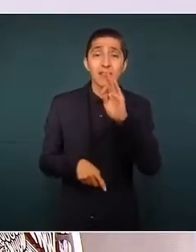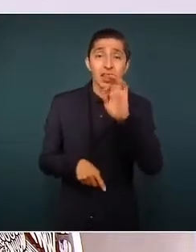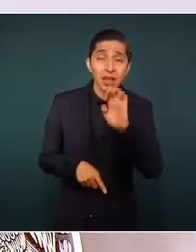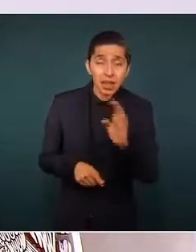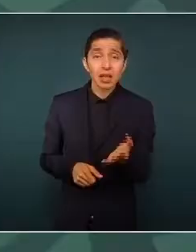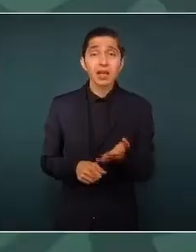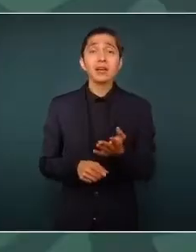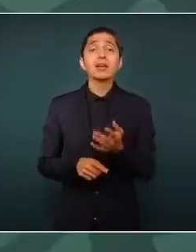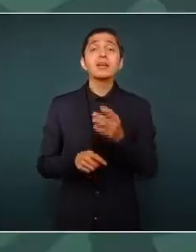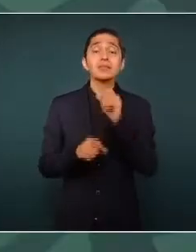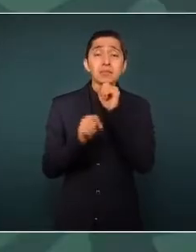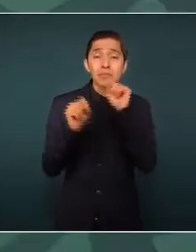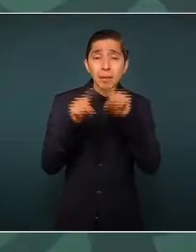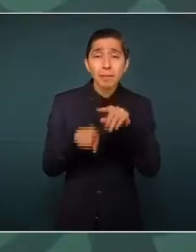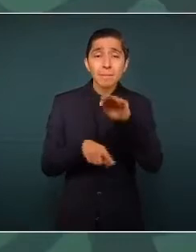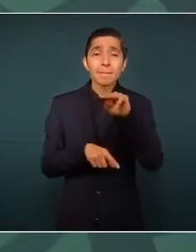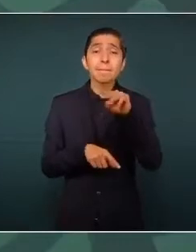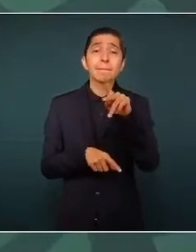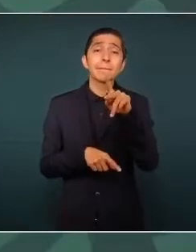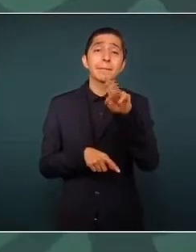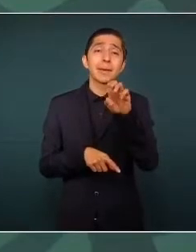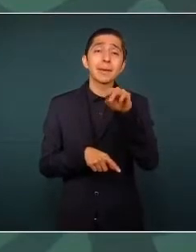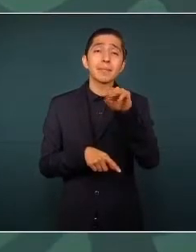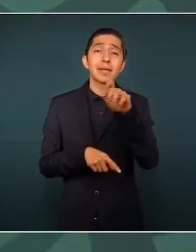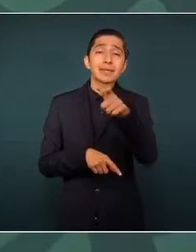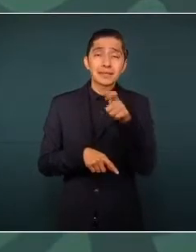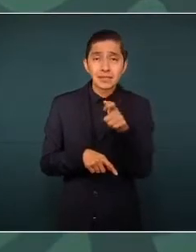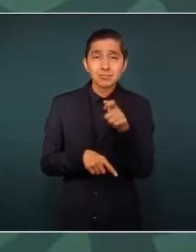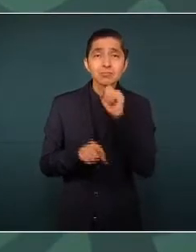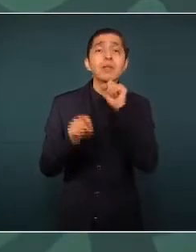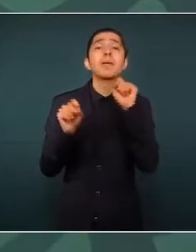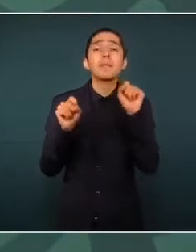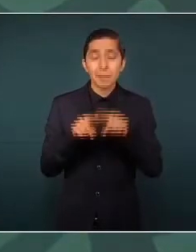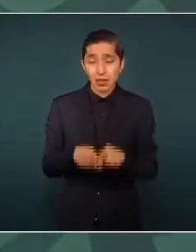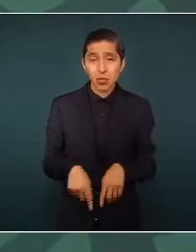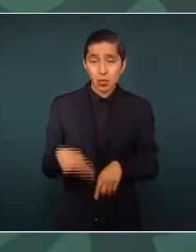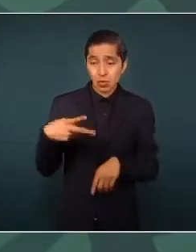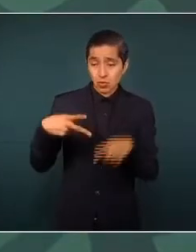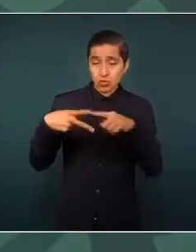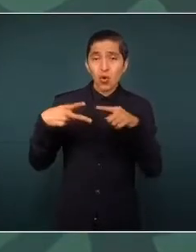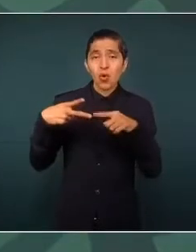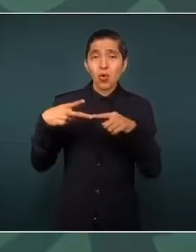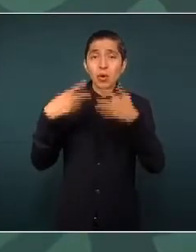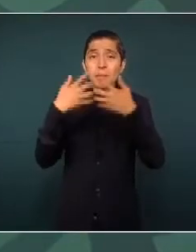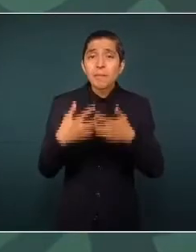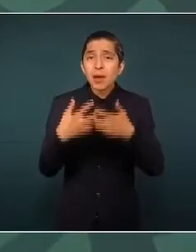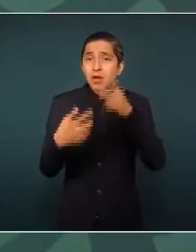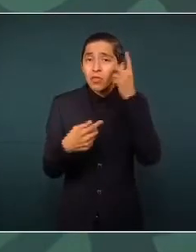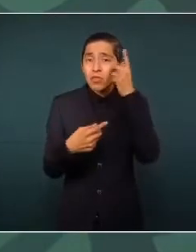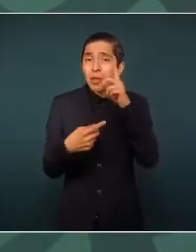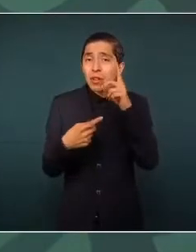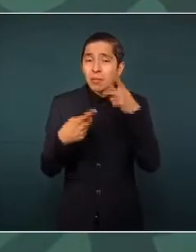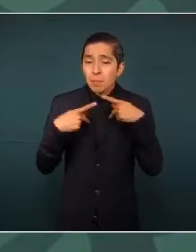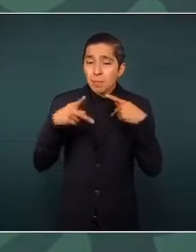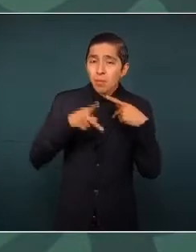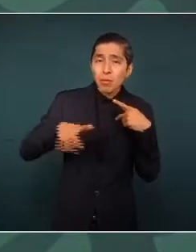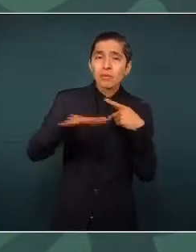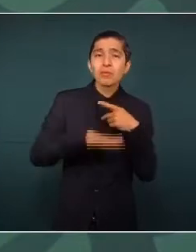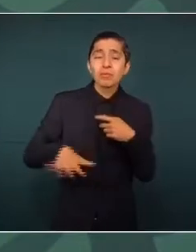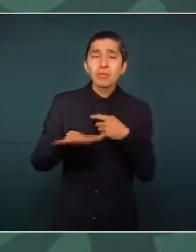Electricidad y a Pemex, porque son dos empresas públicas